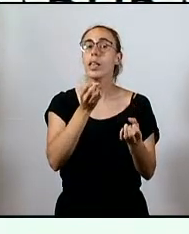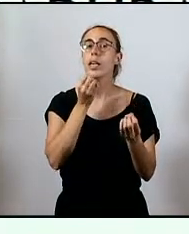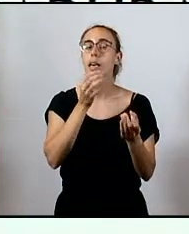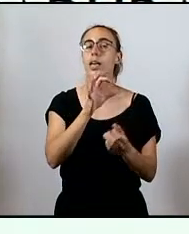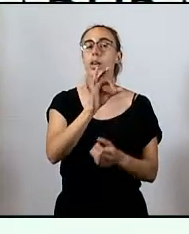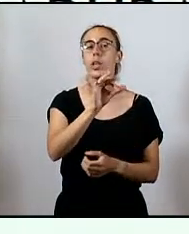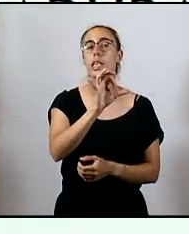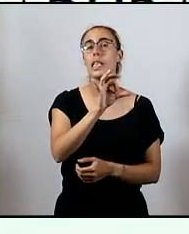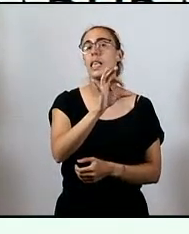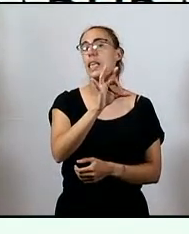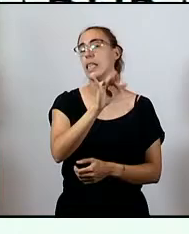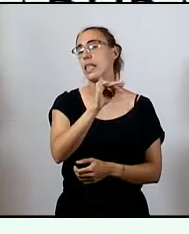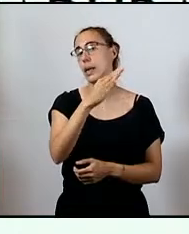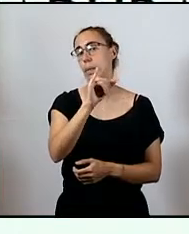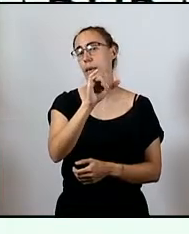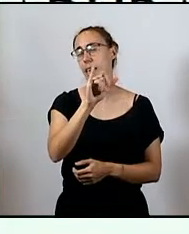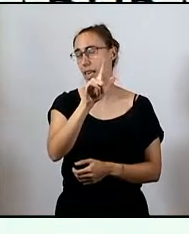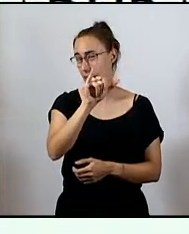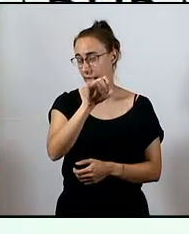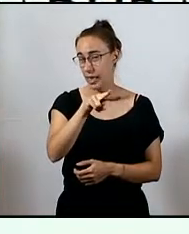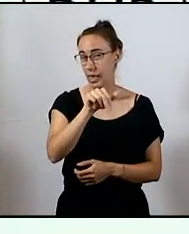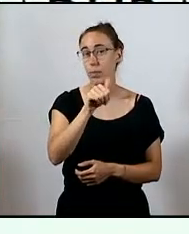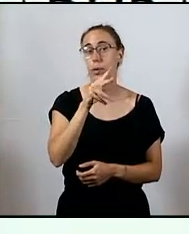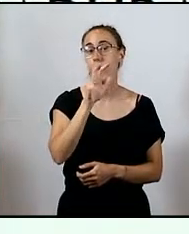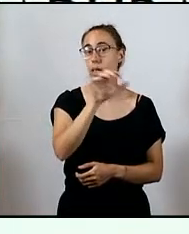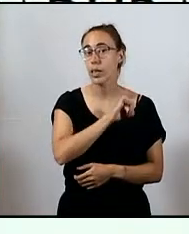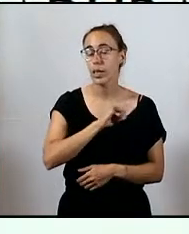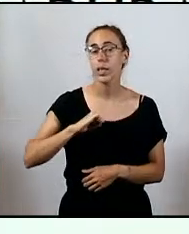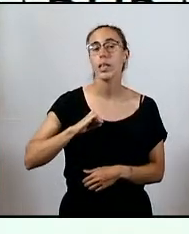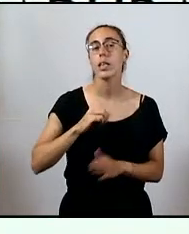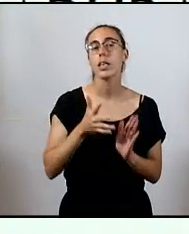proyecto empresarial de interés autonómico, es un